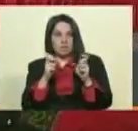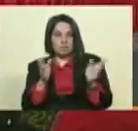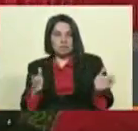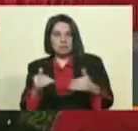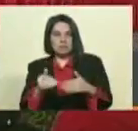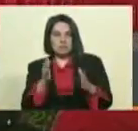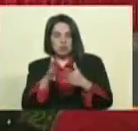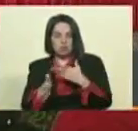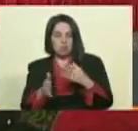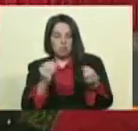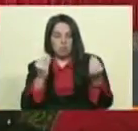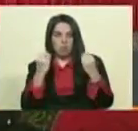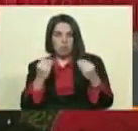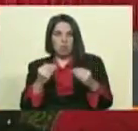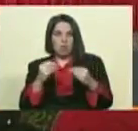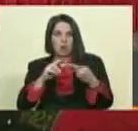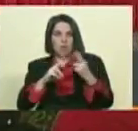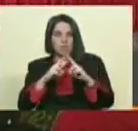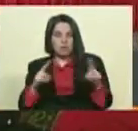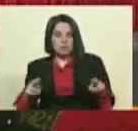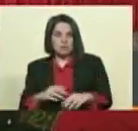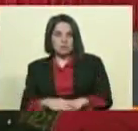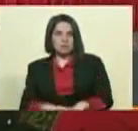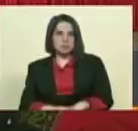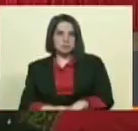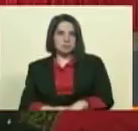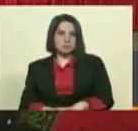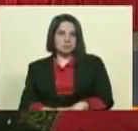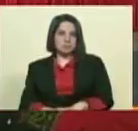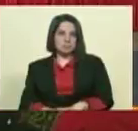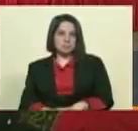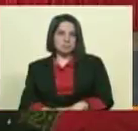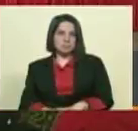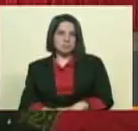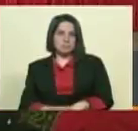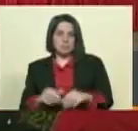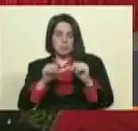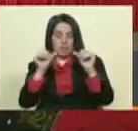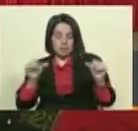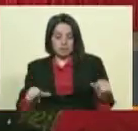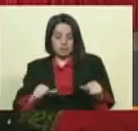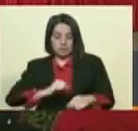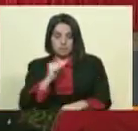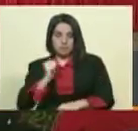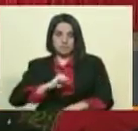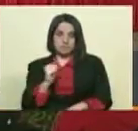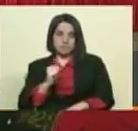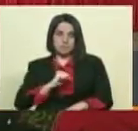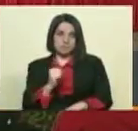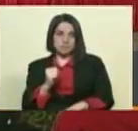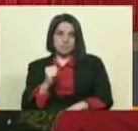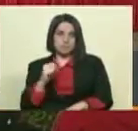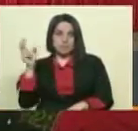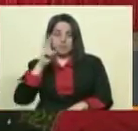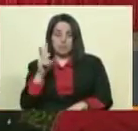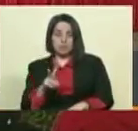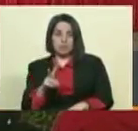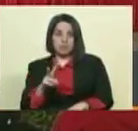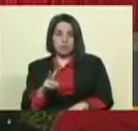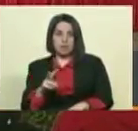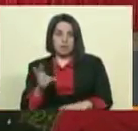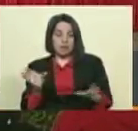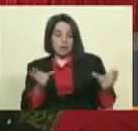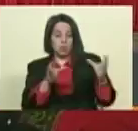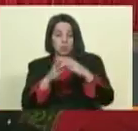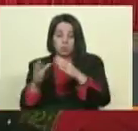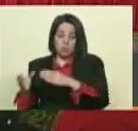papel fundamental que juegan para el funcionamiento de los cuadrantes de paz, el sistema policial de Venezuela, que agrupe